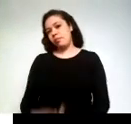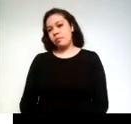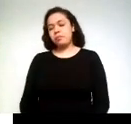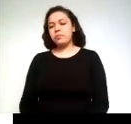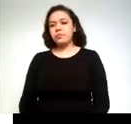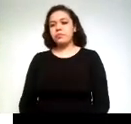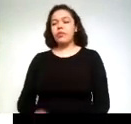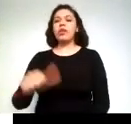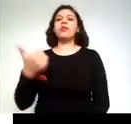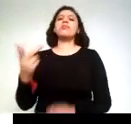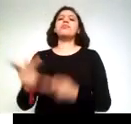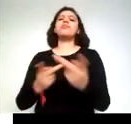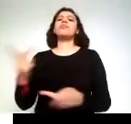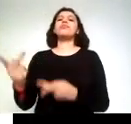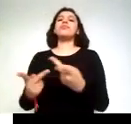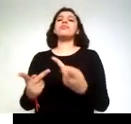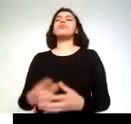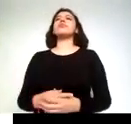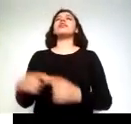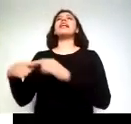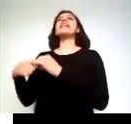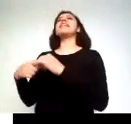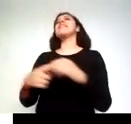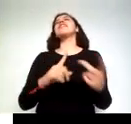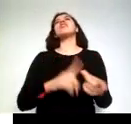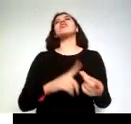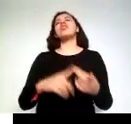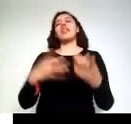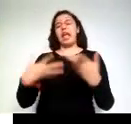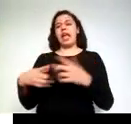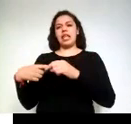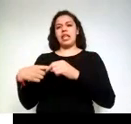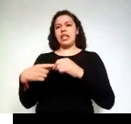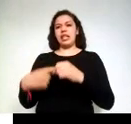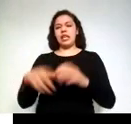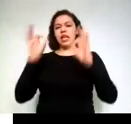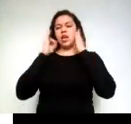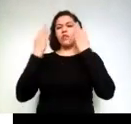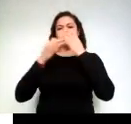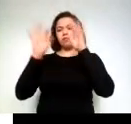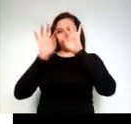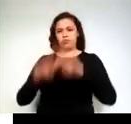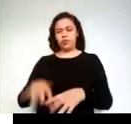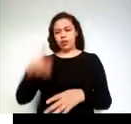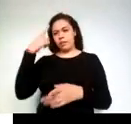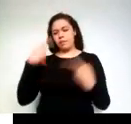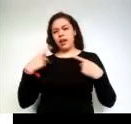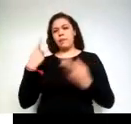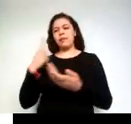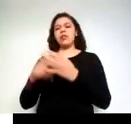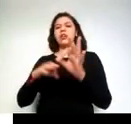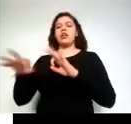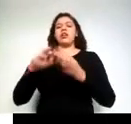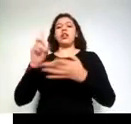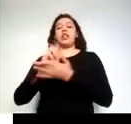Otra pregunta. ¿De dónde se obtienen las guías? ¿Y estas guías tienen formatos accesibles para colaboradores con discapacidad? Esto es muy importante